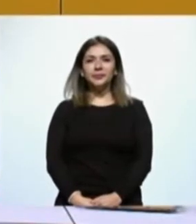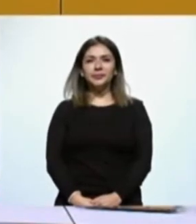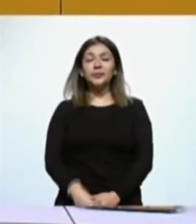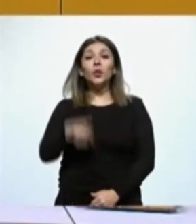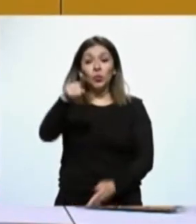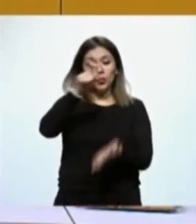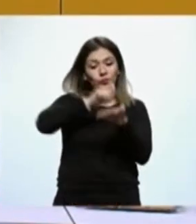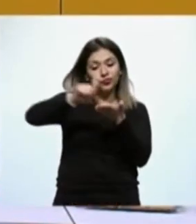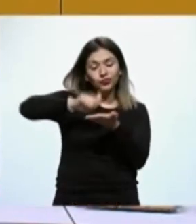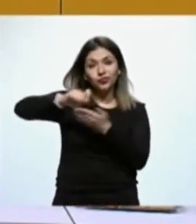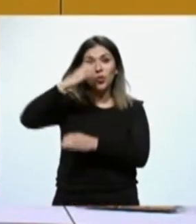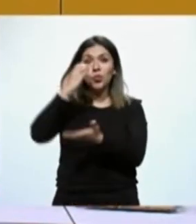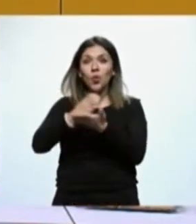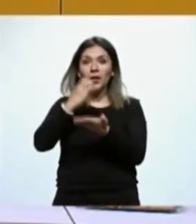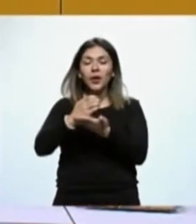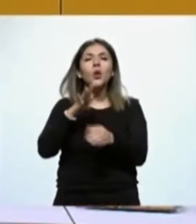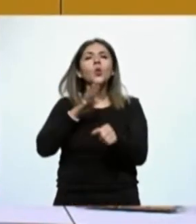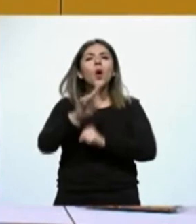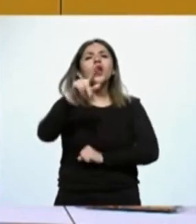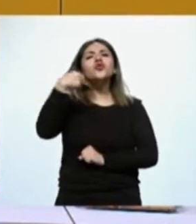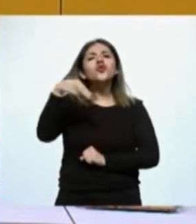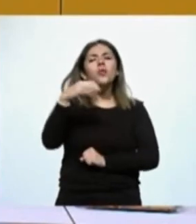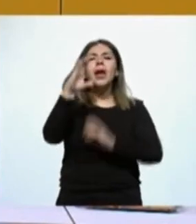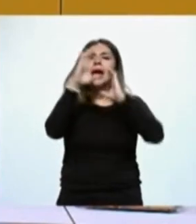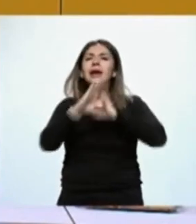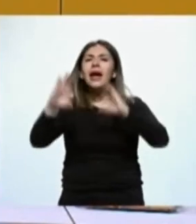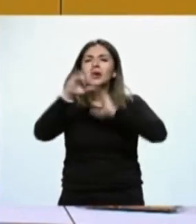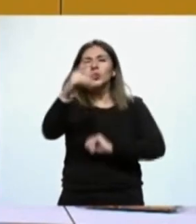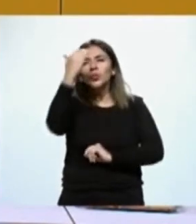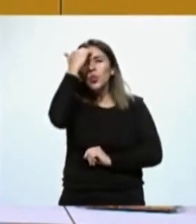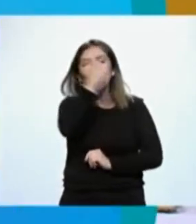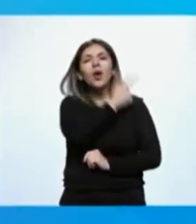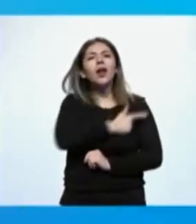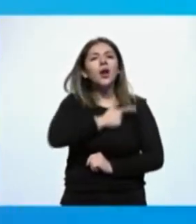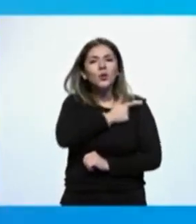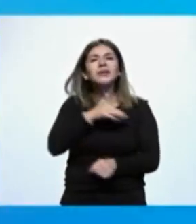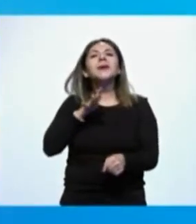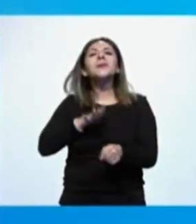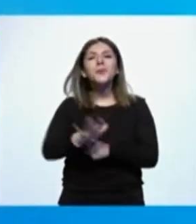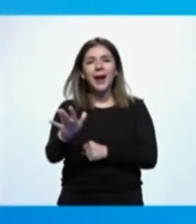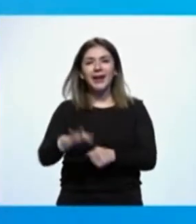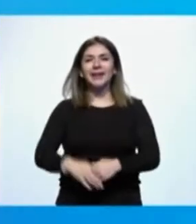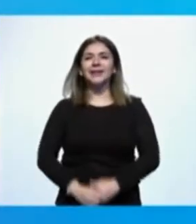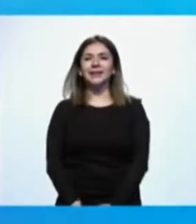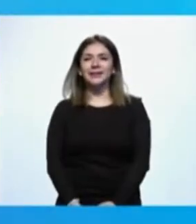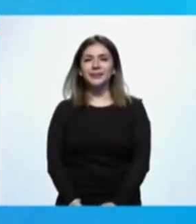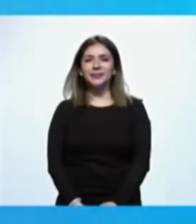Escribe en tu cuaderno el nombre de una canción o poema que te guste.